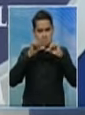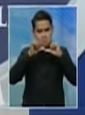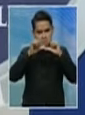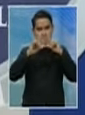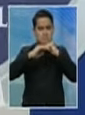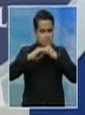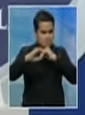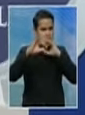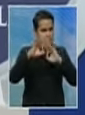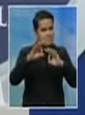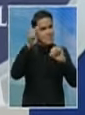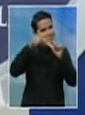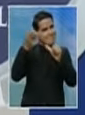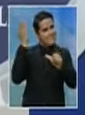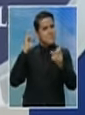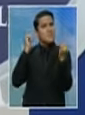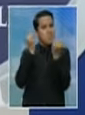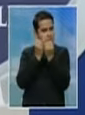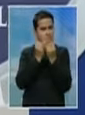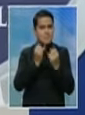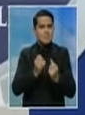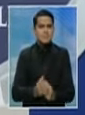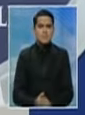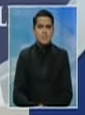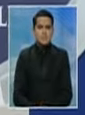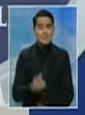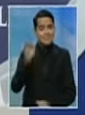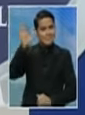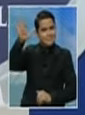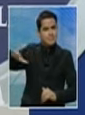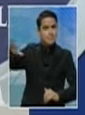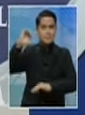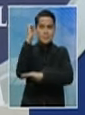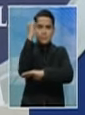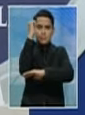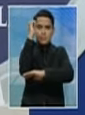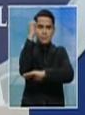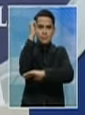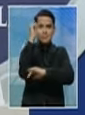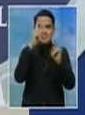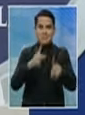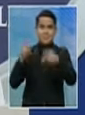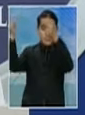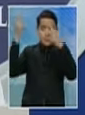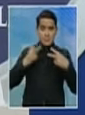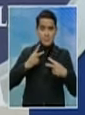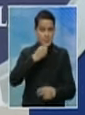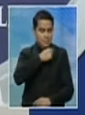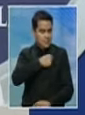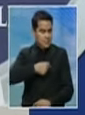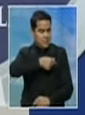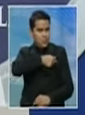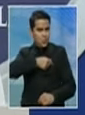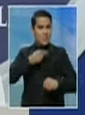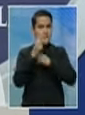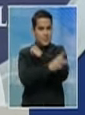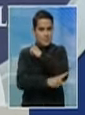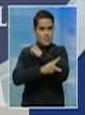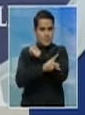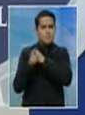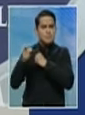del caso cero. En el caso de Atlántida, la persona con procedencia de Suiza está en condición